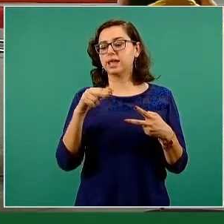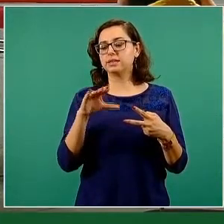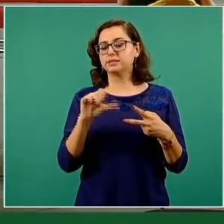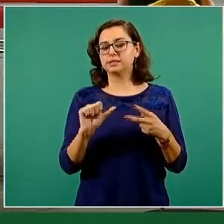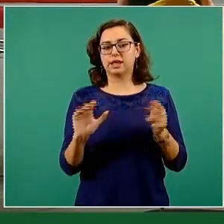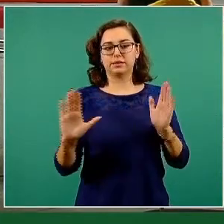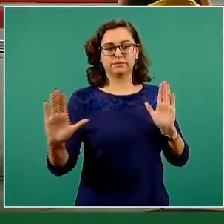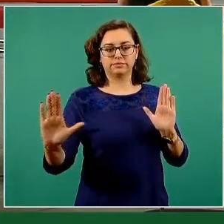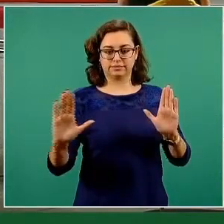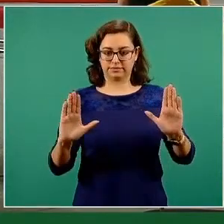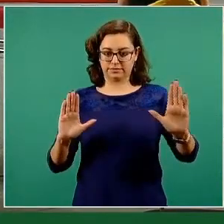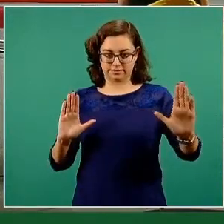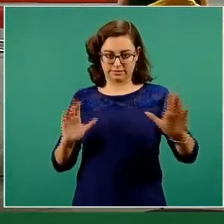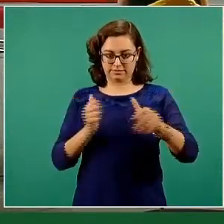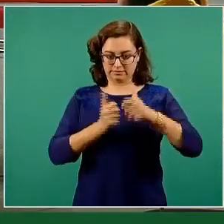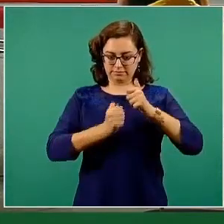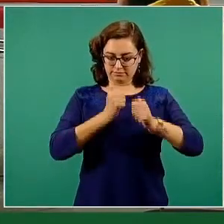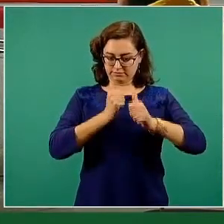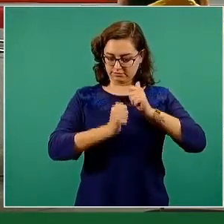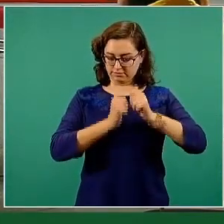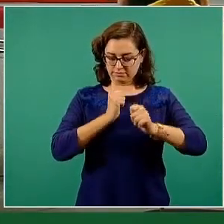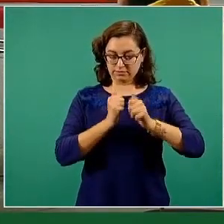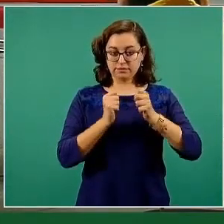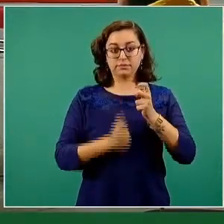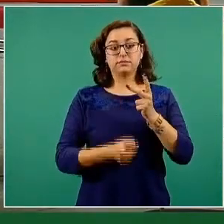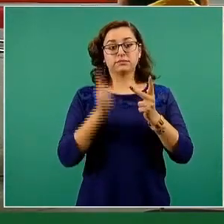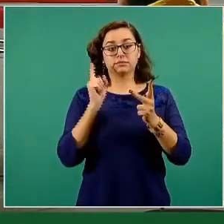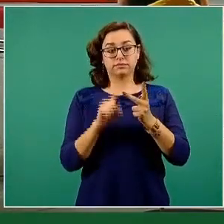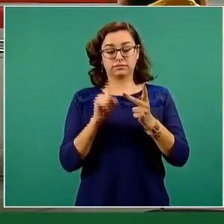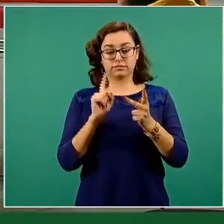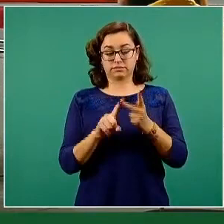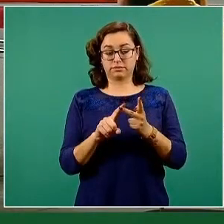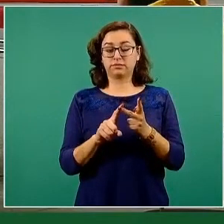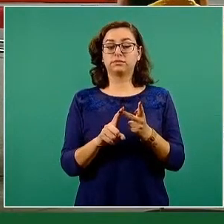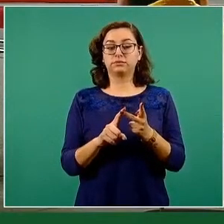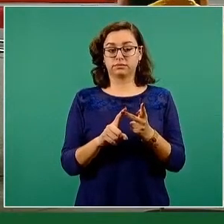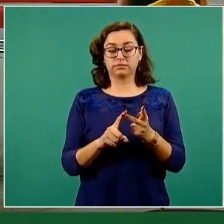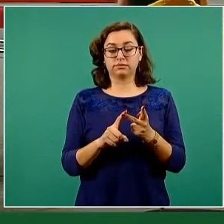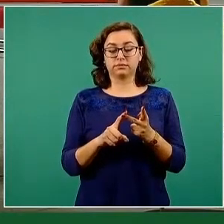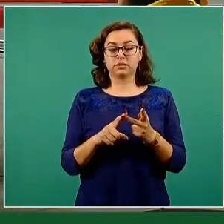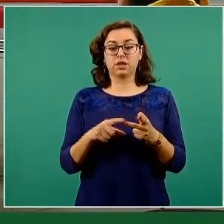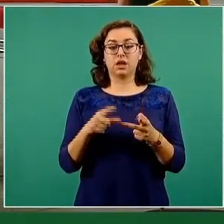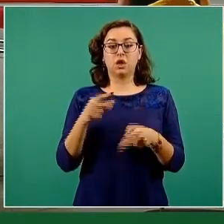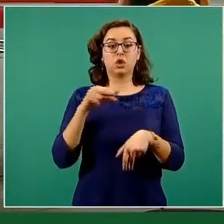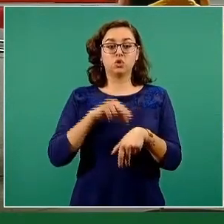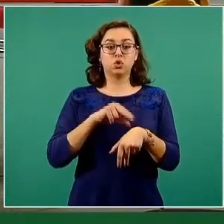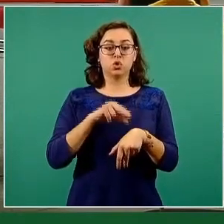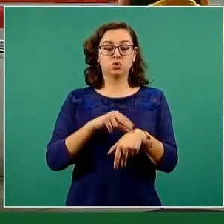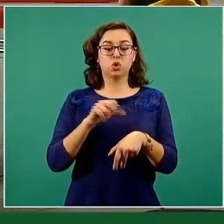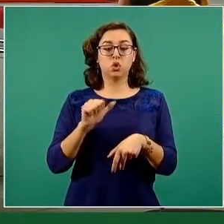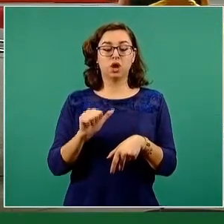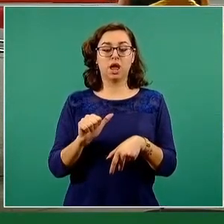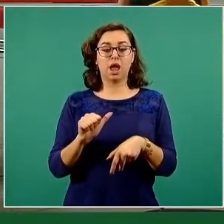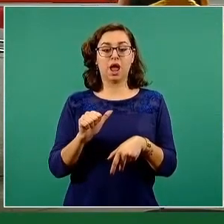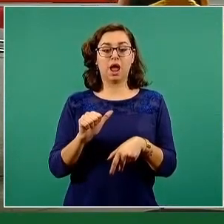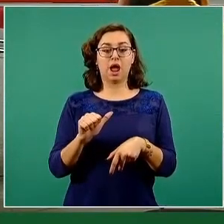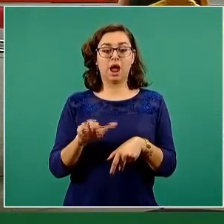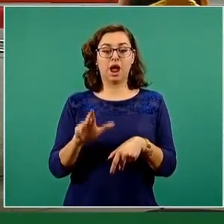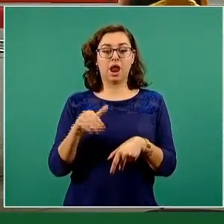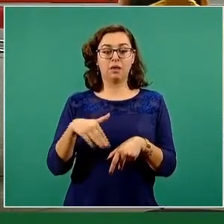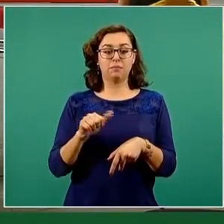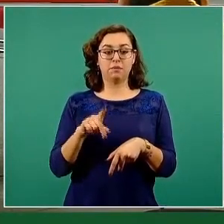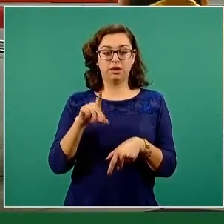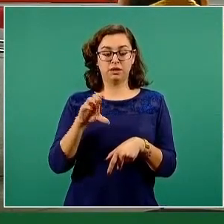personalizado, y ahora presentando esta estrategia con el doctor Armando Vacuno, en donde